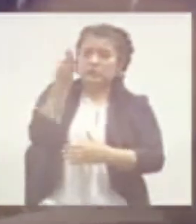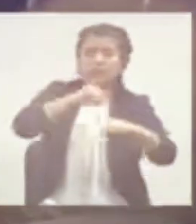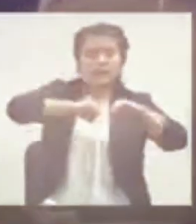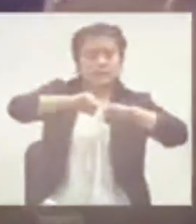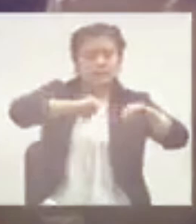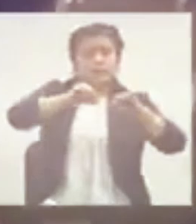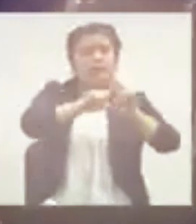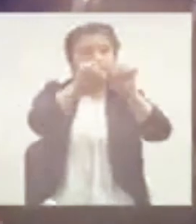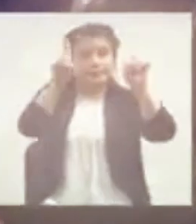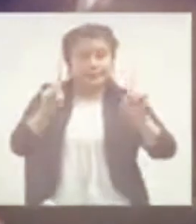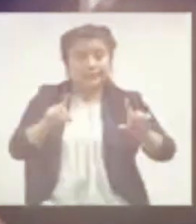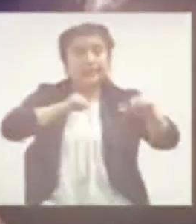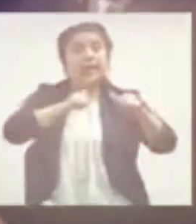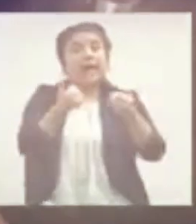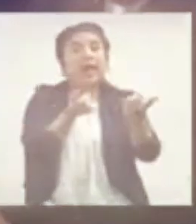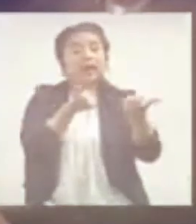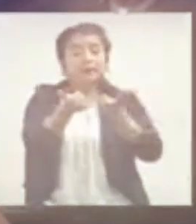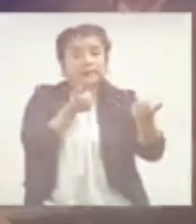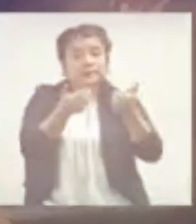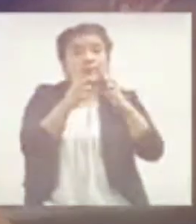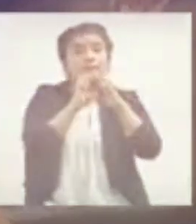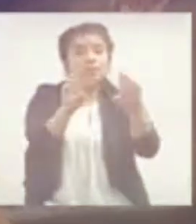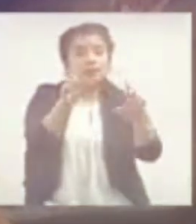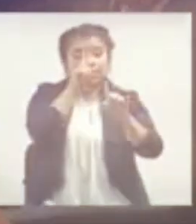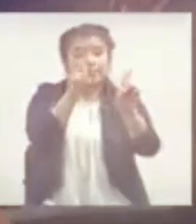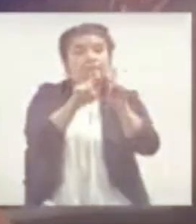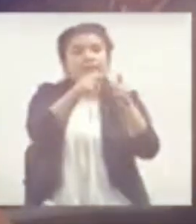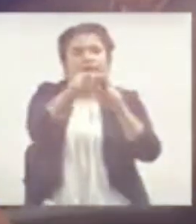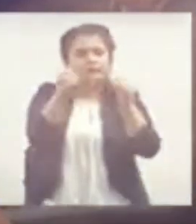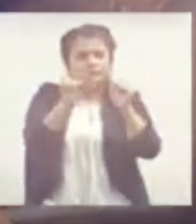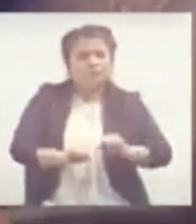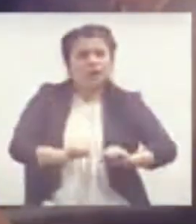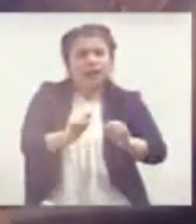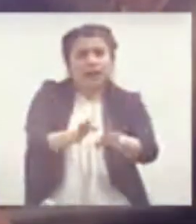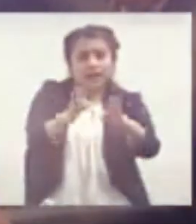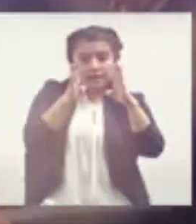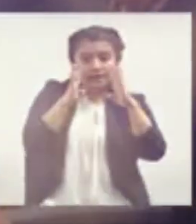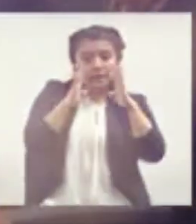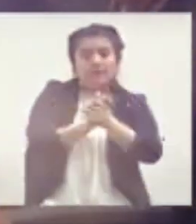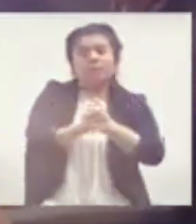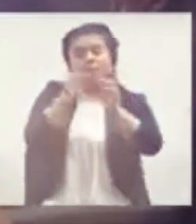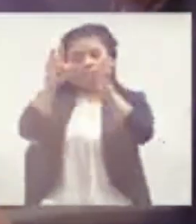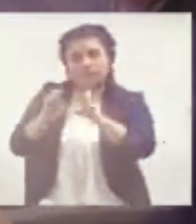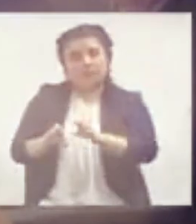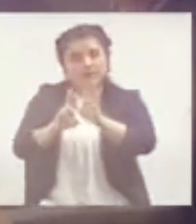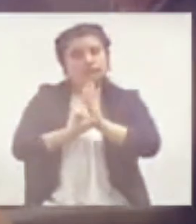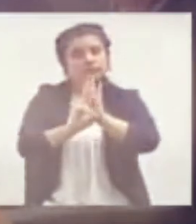propias o típicas de la administración pública y que difícilmente podrán ser atendidas por tecnócratas nombrados por